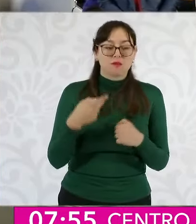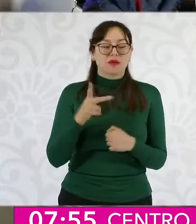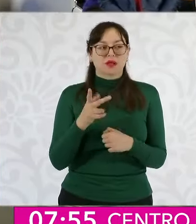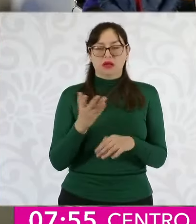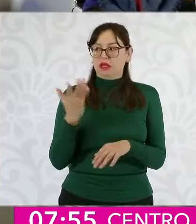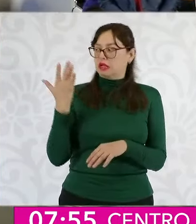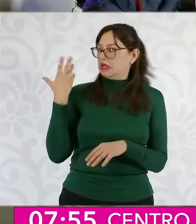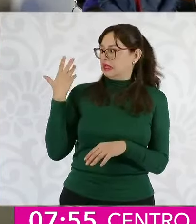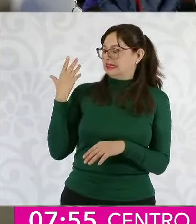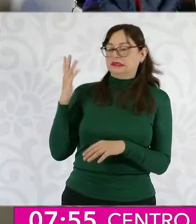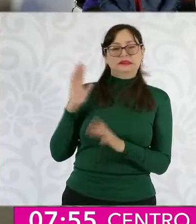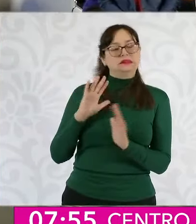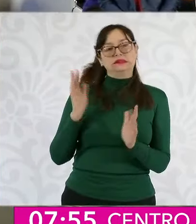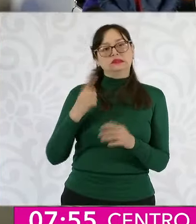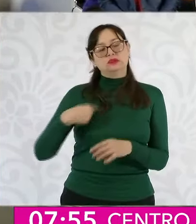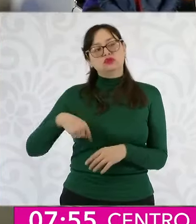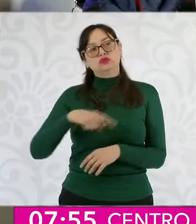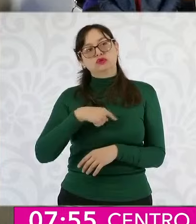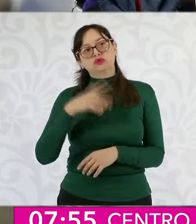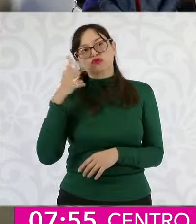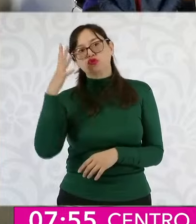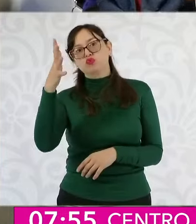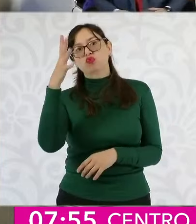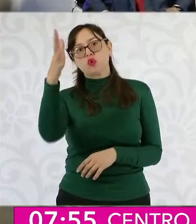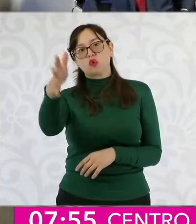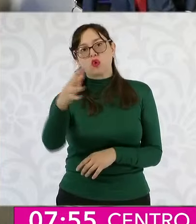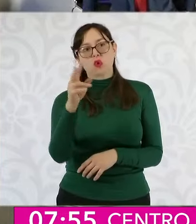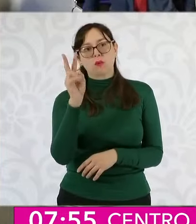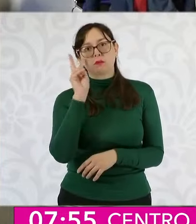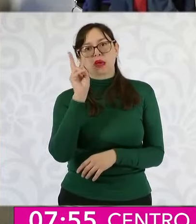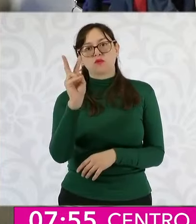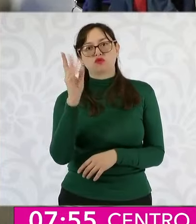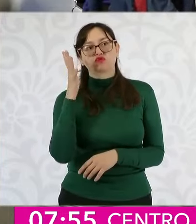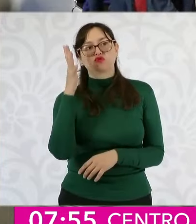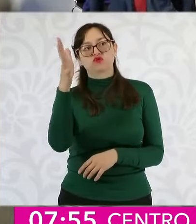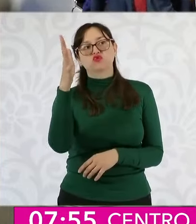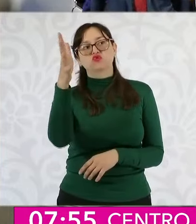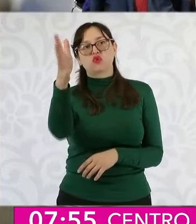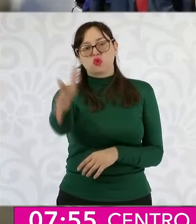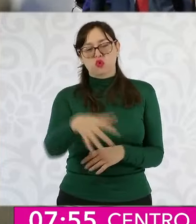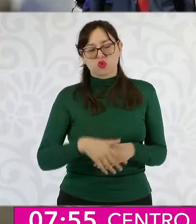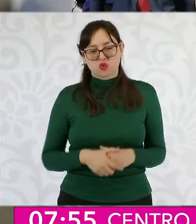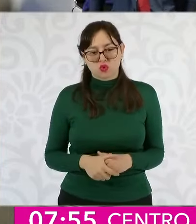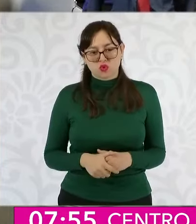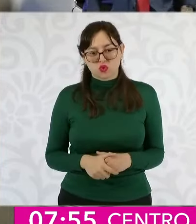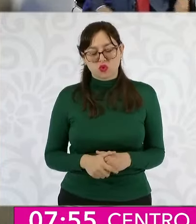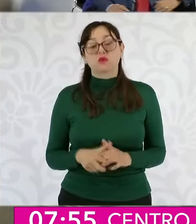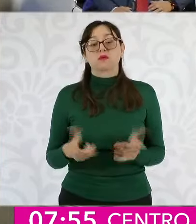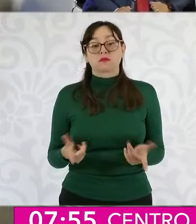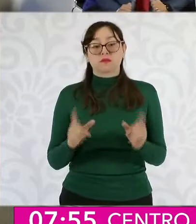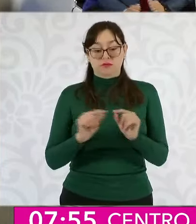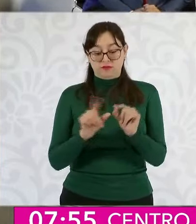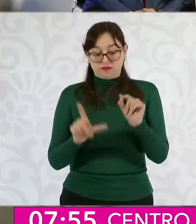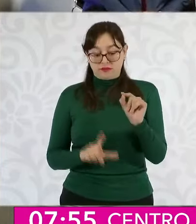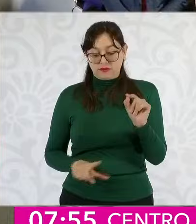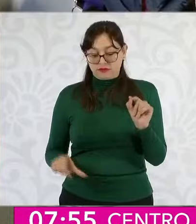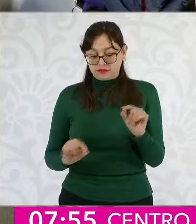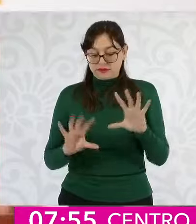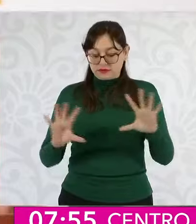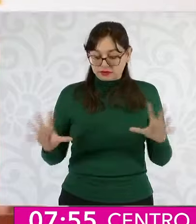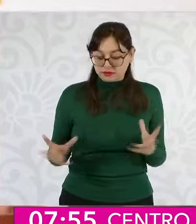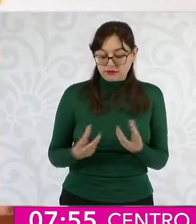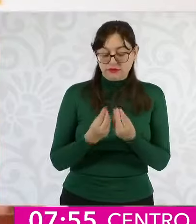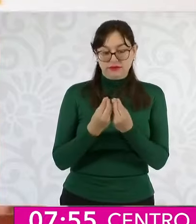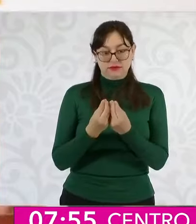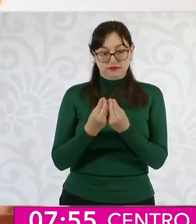al 2026 y estamos viendo a décadas hacia adelante, donde vemos que si hay una visión integral del país, no solo del